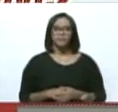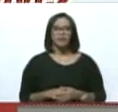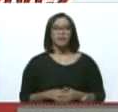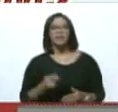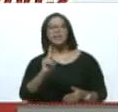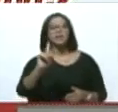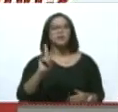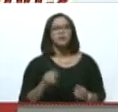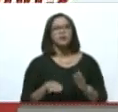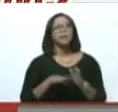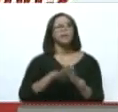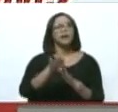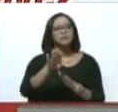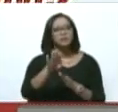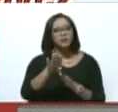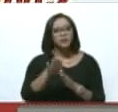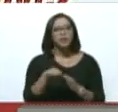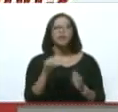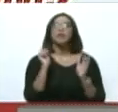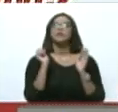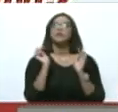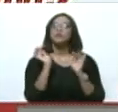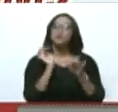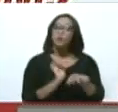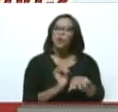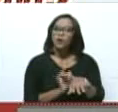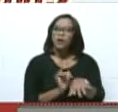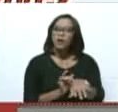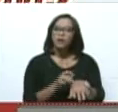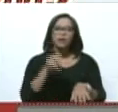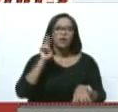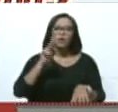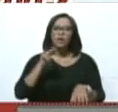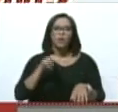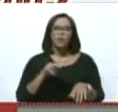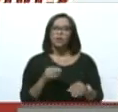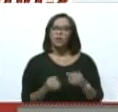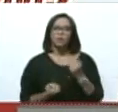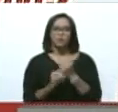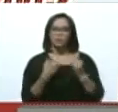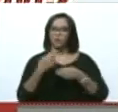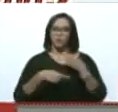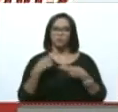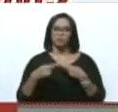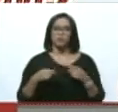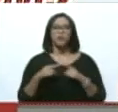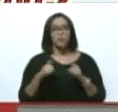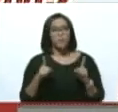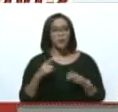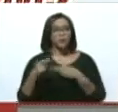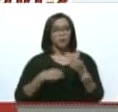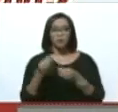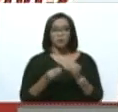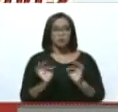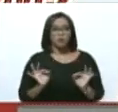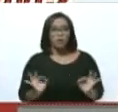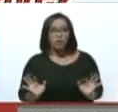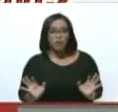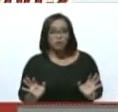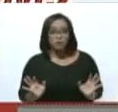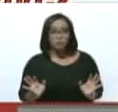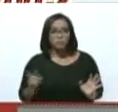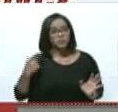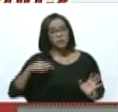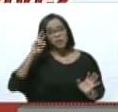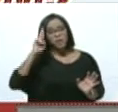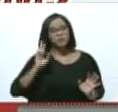Inclusive ir más allá. Tocar a los que nunca han estado con nosotros. Pero que la revolución no les ha hecho nada. Porque aquí no hay razones para